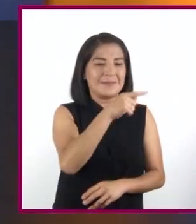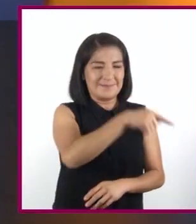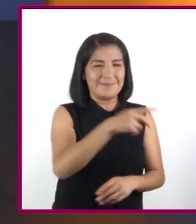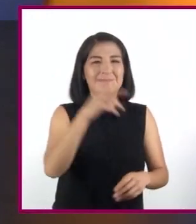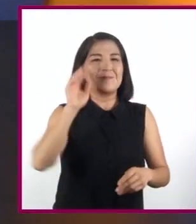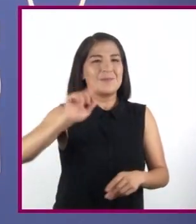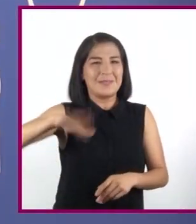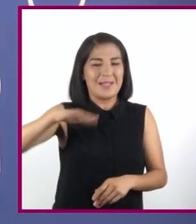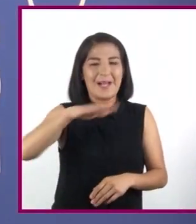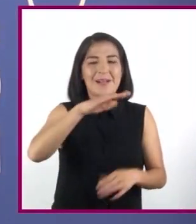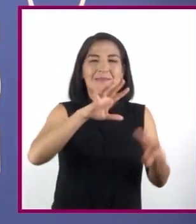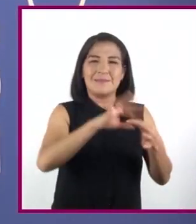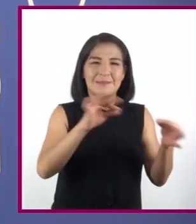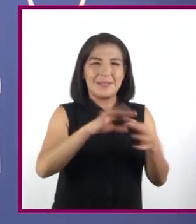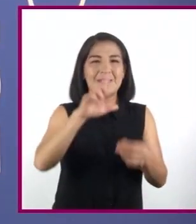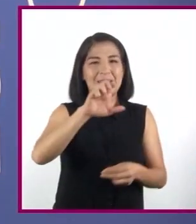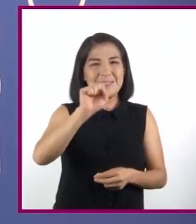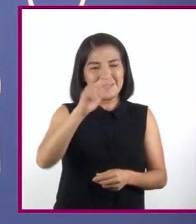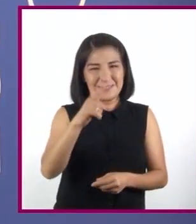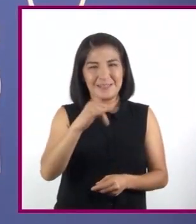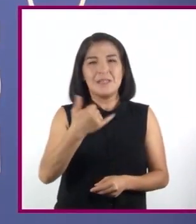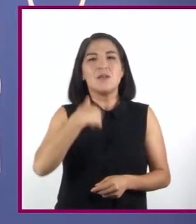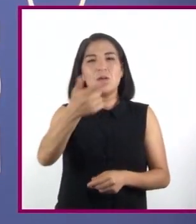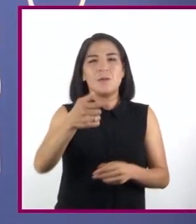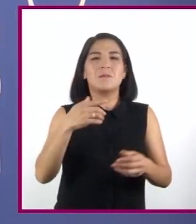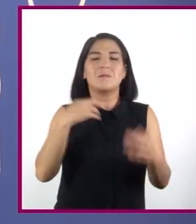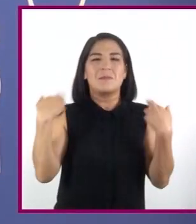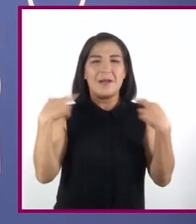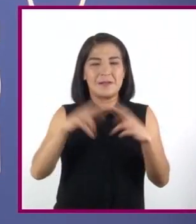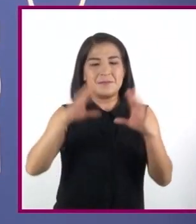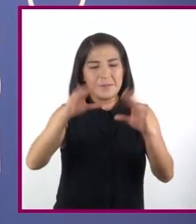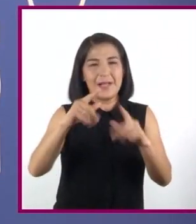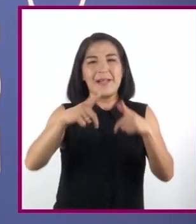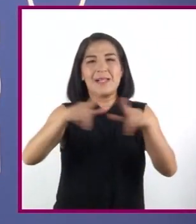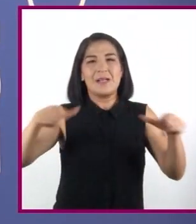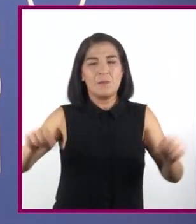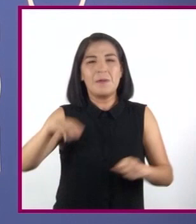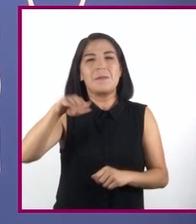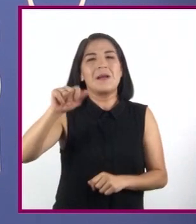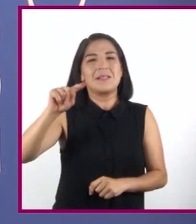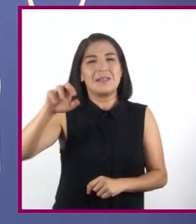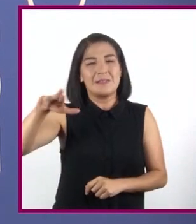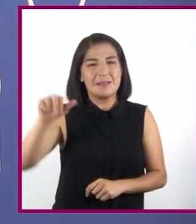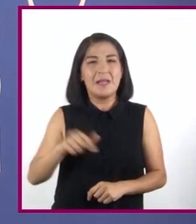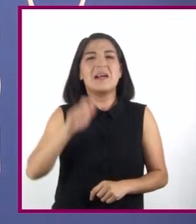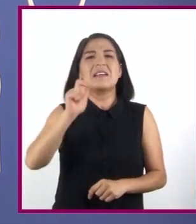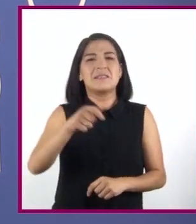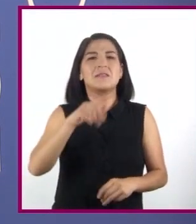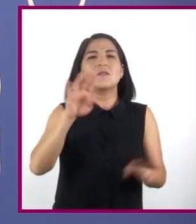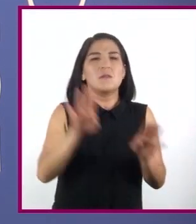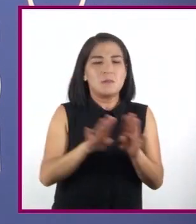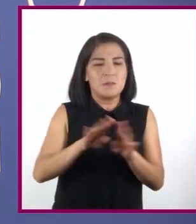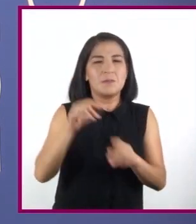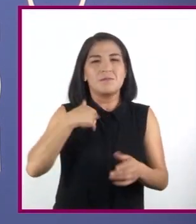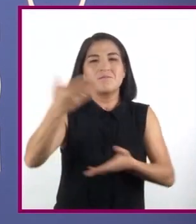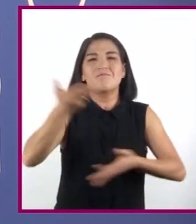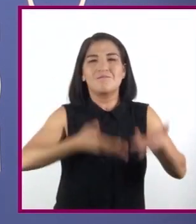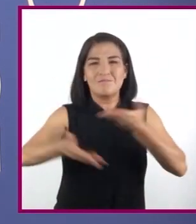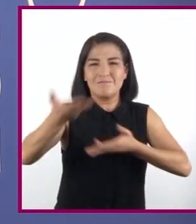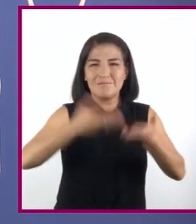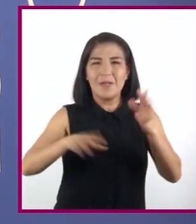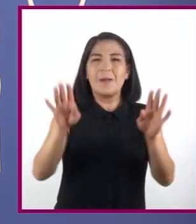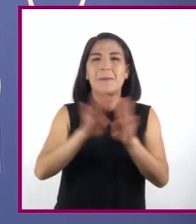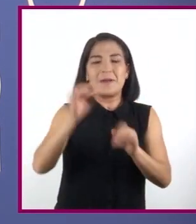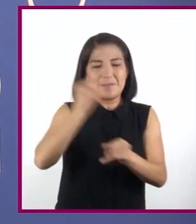Leslie, estoy a cargo de trabajar con ustedes en la asignatura de lengua materna. En este programa compartiré información con